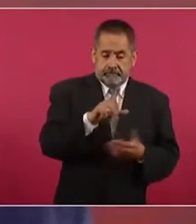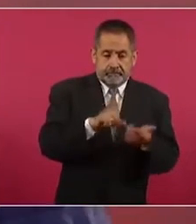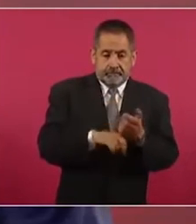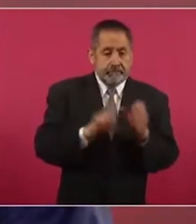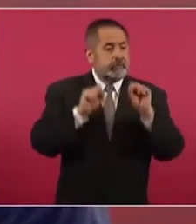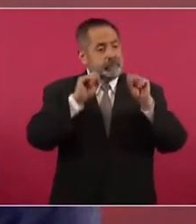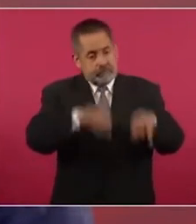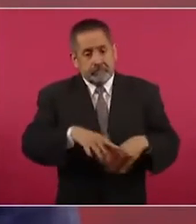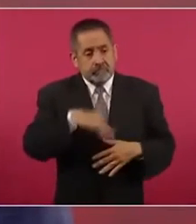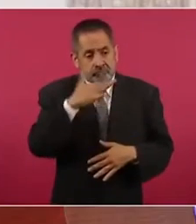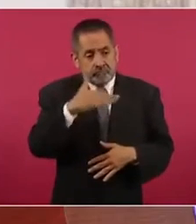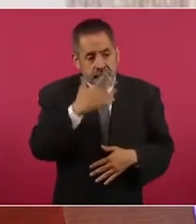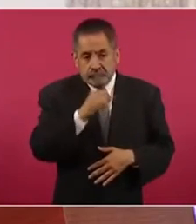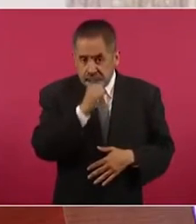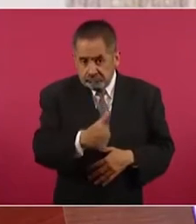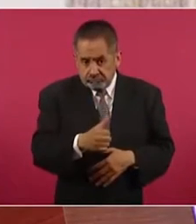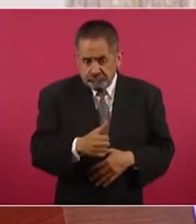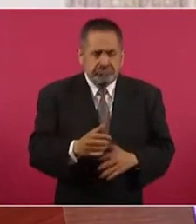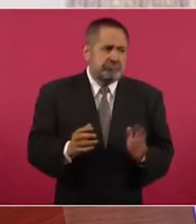corrupción,